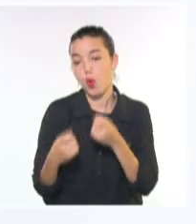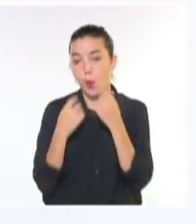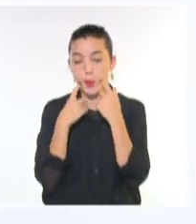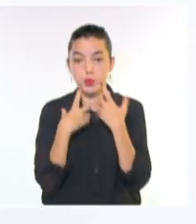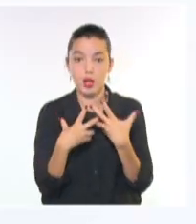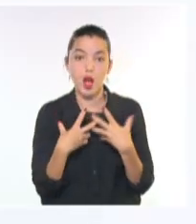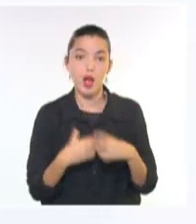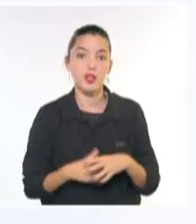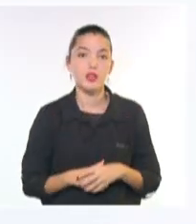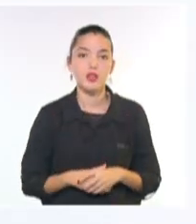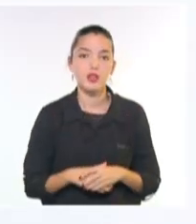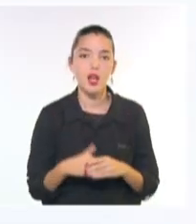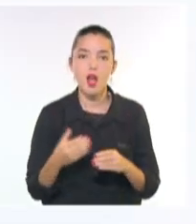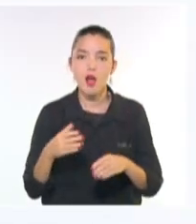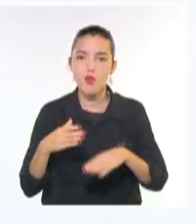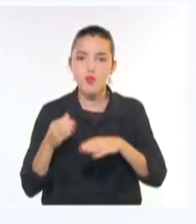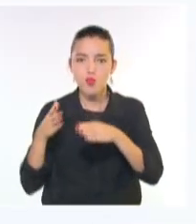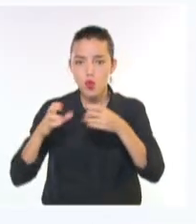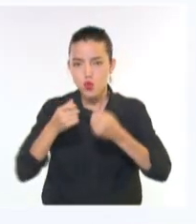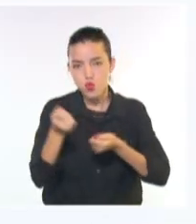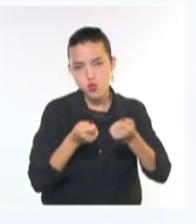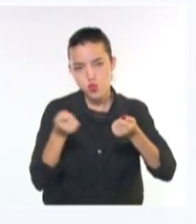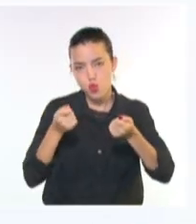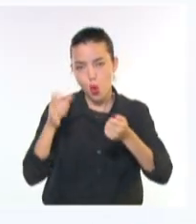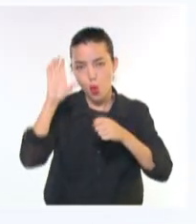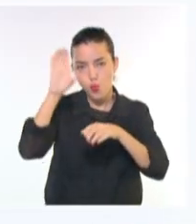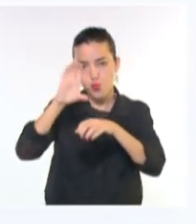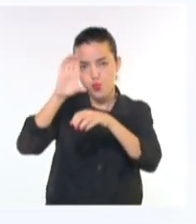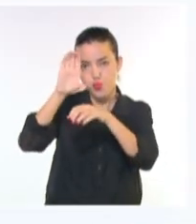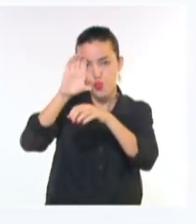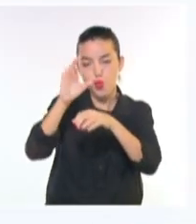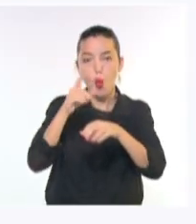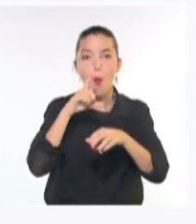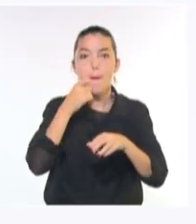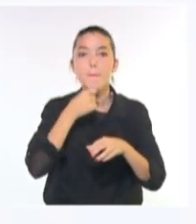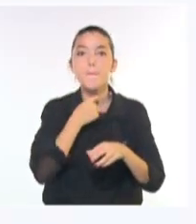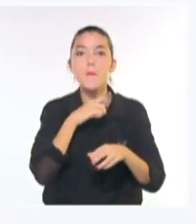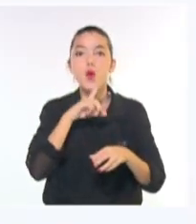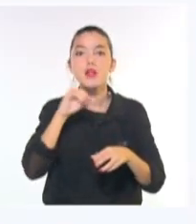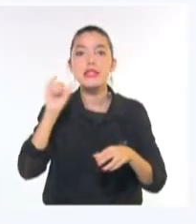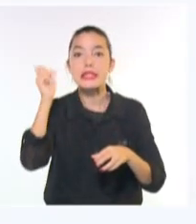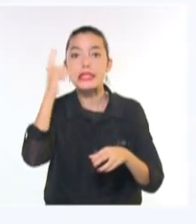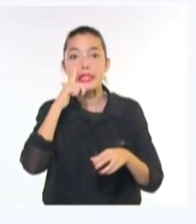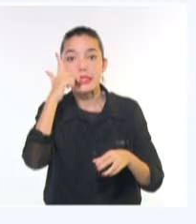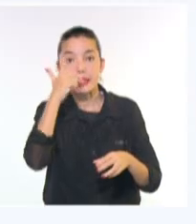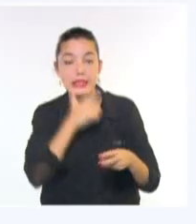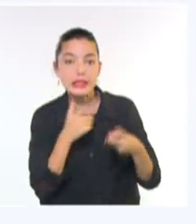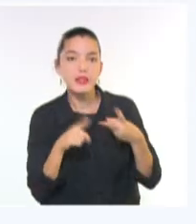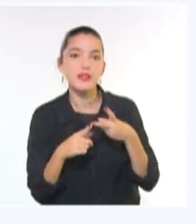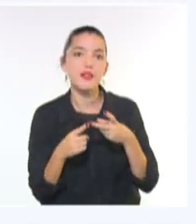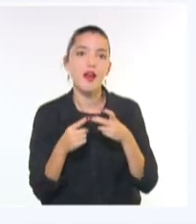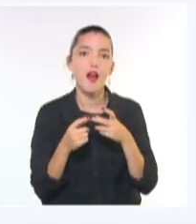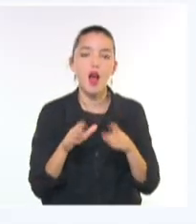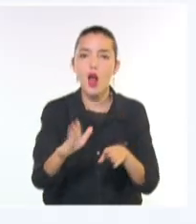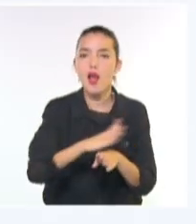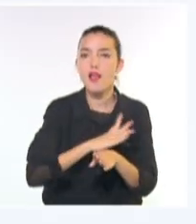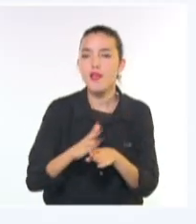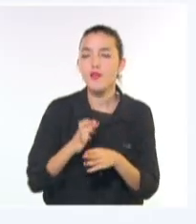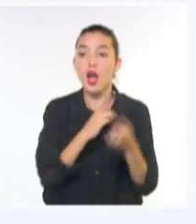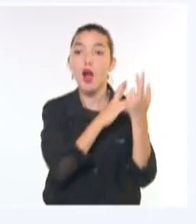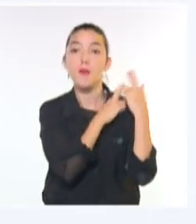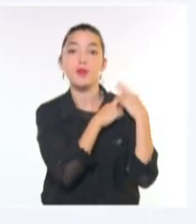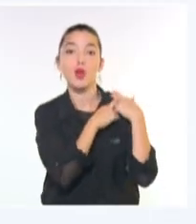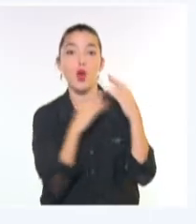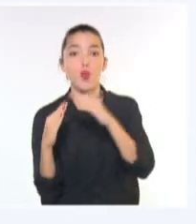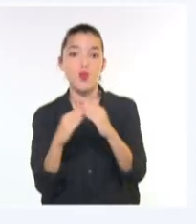bocinas, retomo la necesidad de usar altoparlantes, la necesidad de articular a los diferentes representantes de las comunidades, como